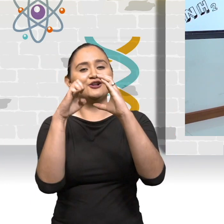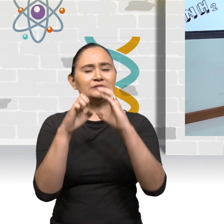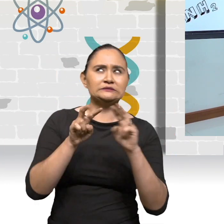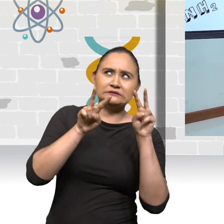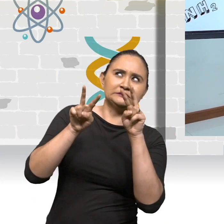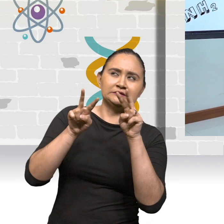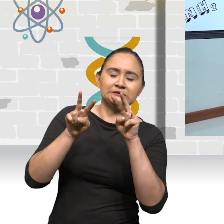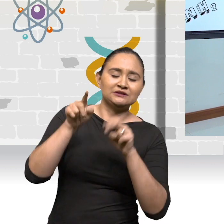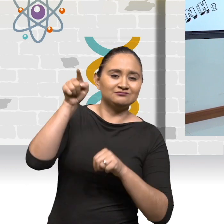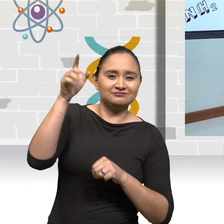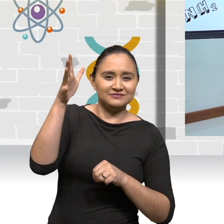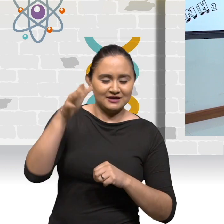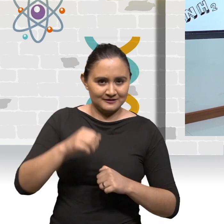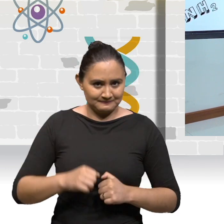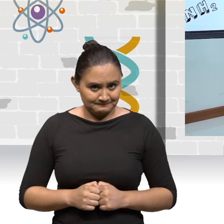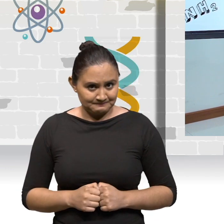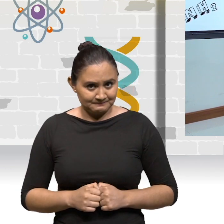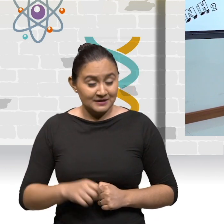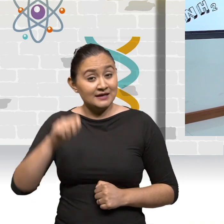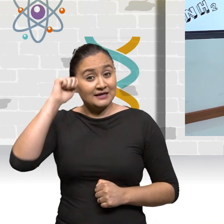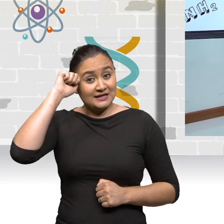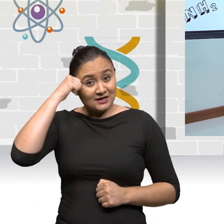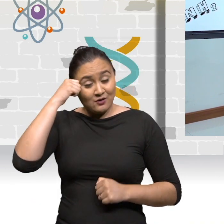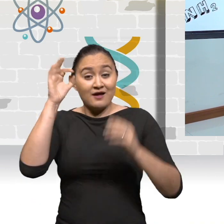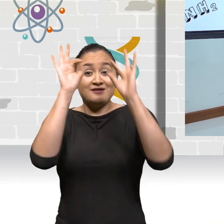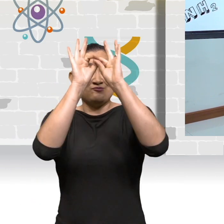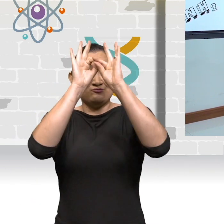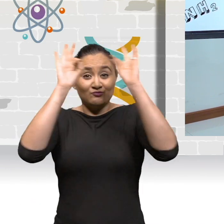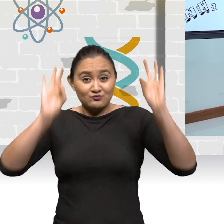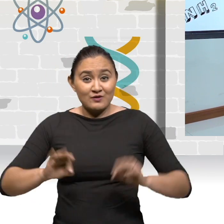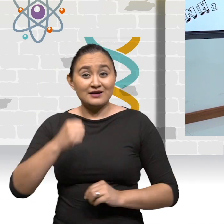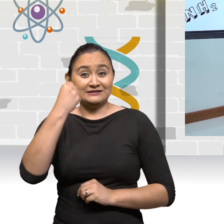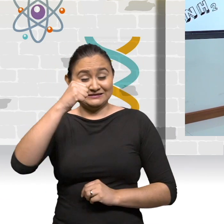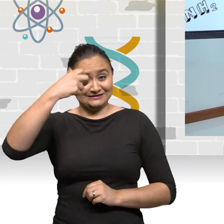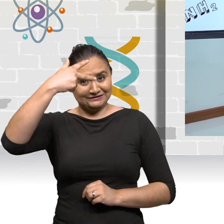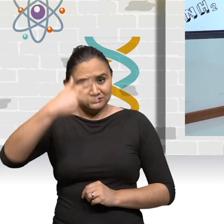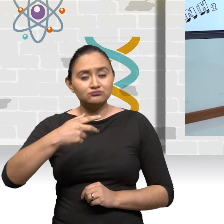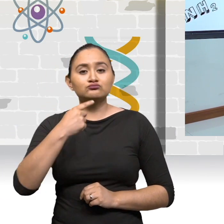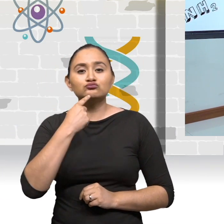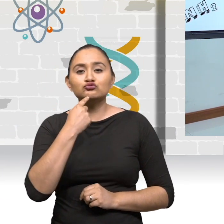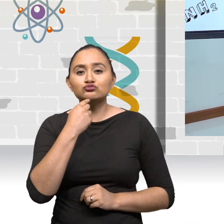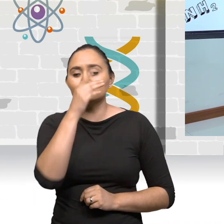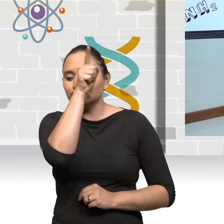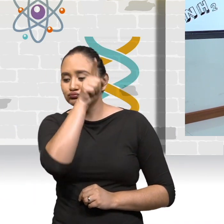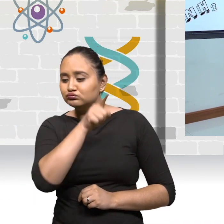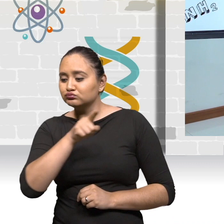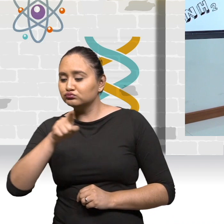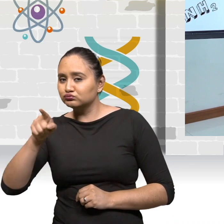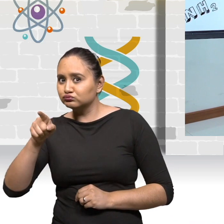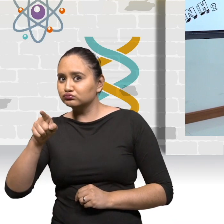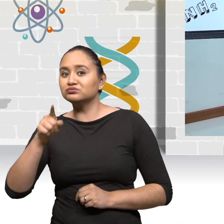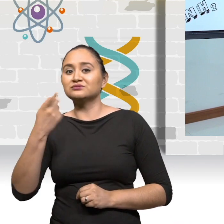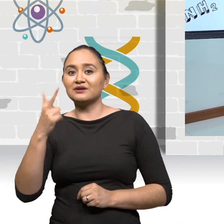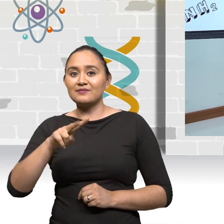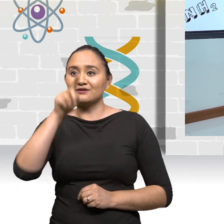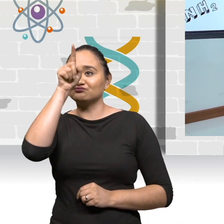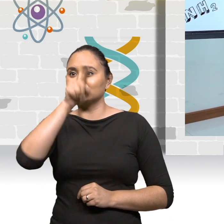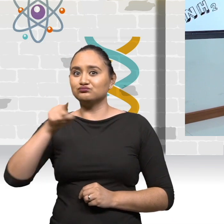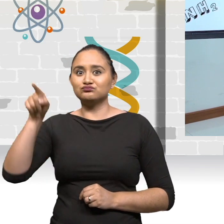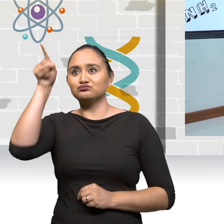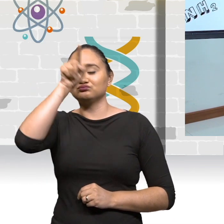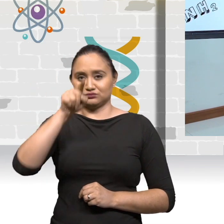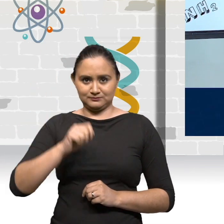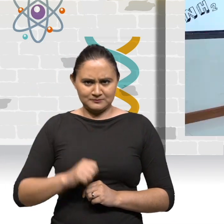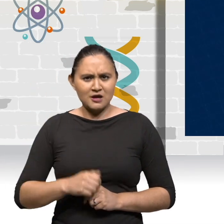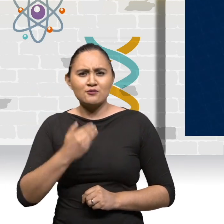como ya sabíamos la ecuaciones oettinger describe la probabilidad en función de un radio y ángulos pero como representamos la